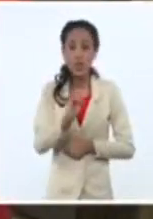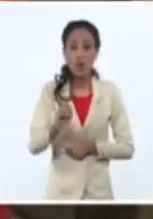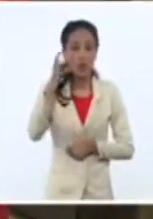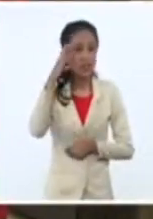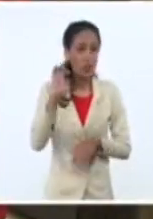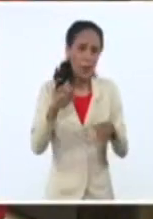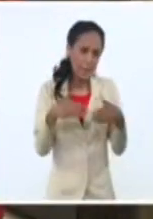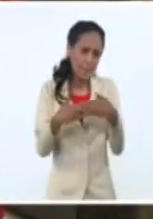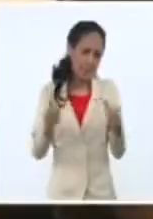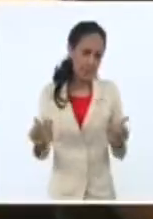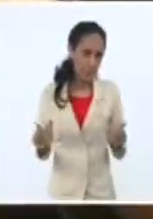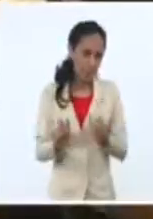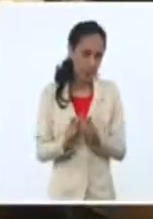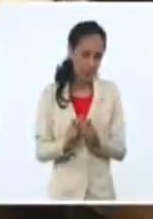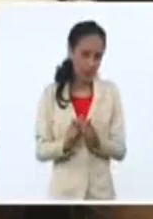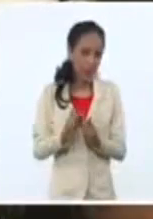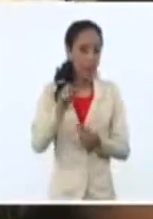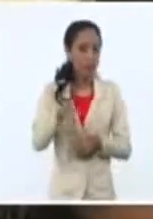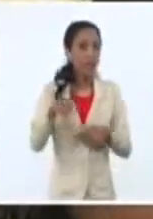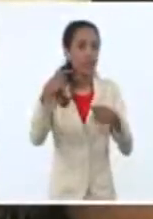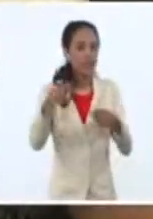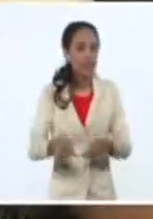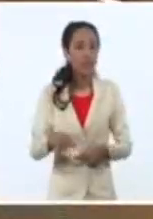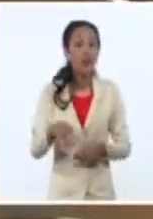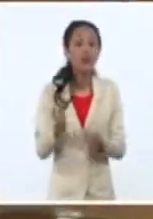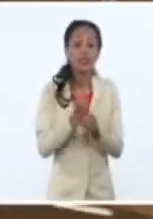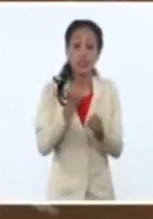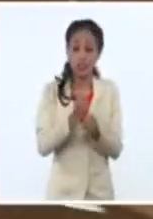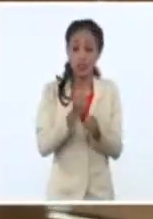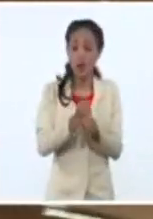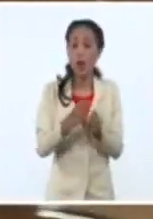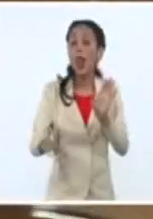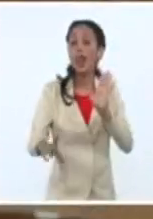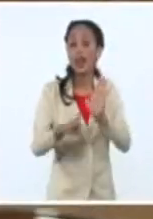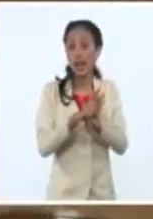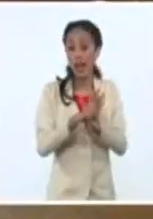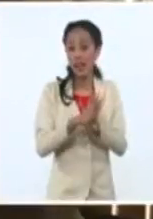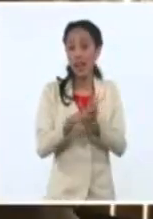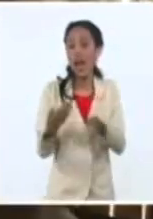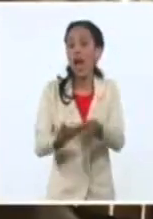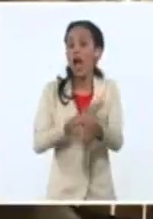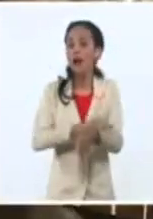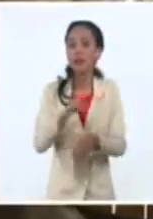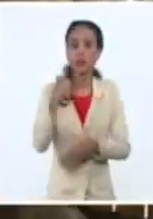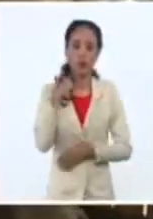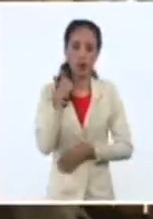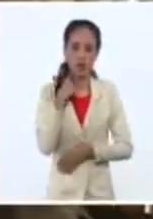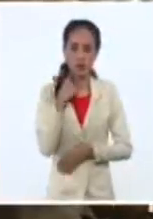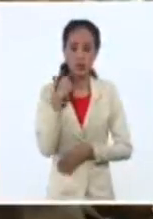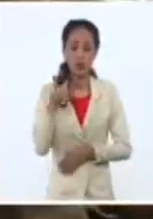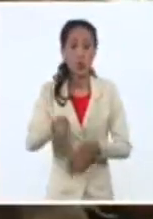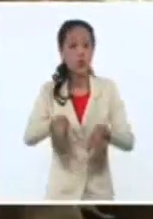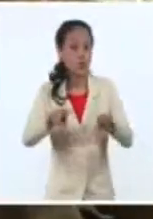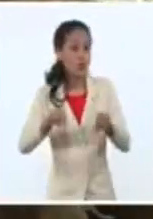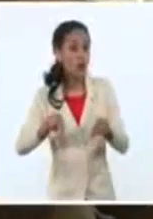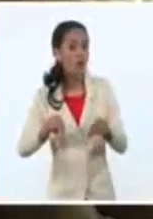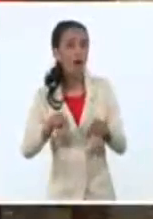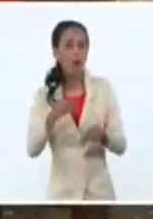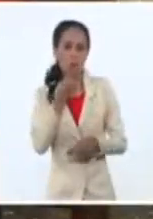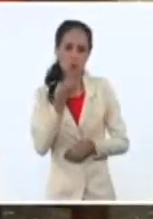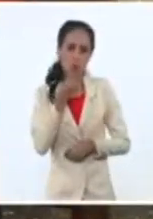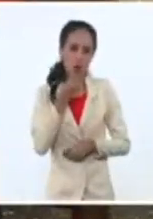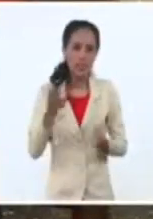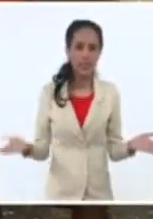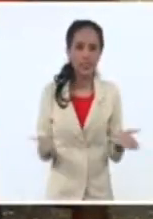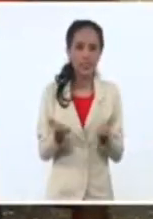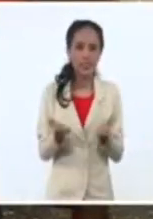MIPYME. Menéndez deberá actualizar su estatus legal antes del plazo de un año. Para él, esta es una nueva oportunidad para su negocio.